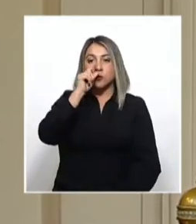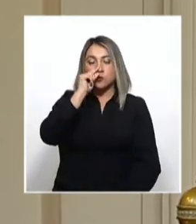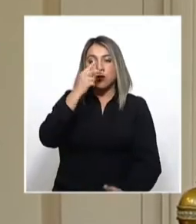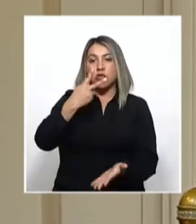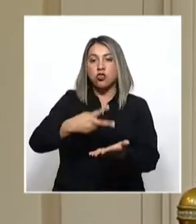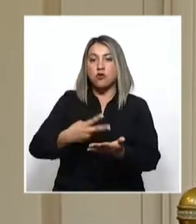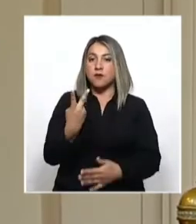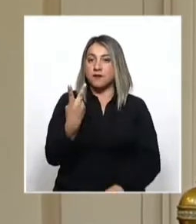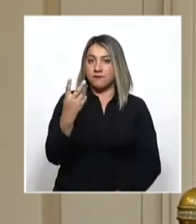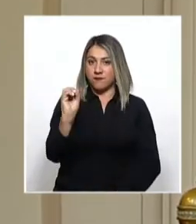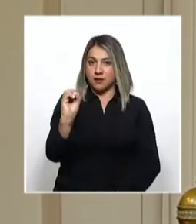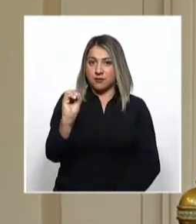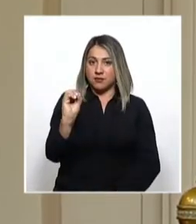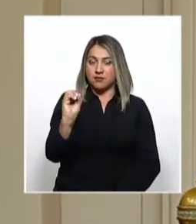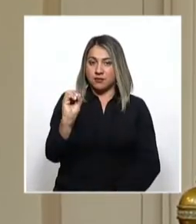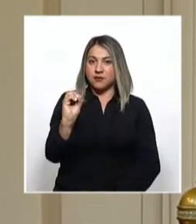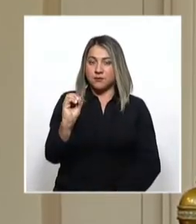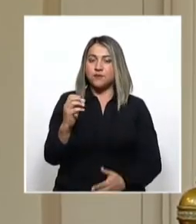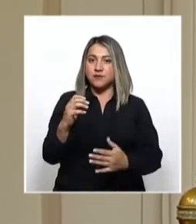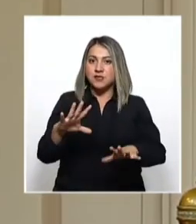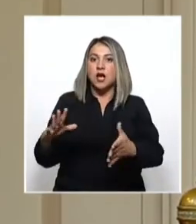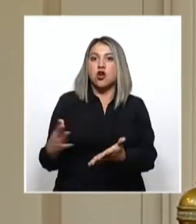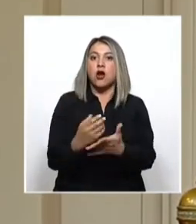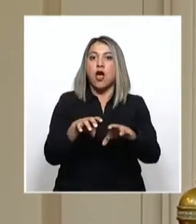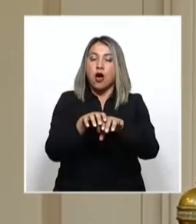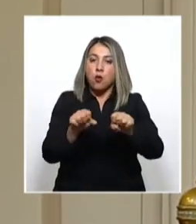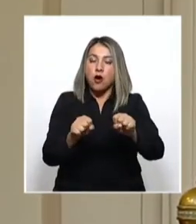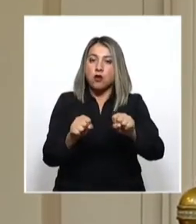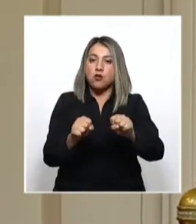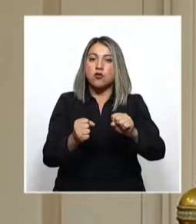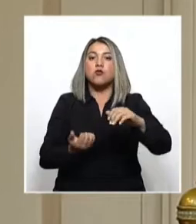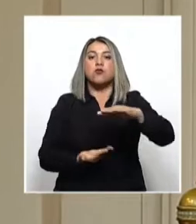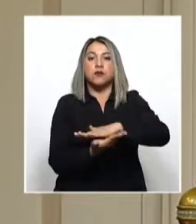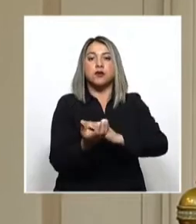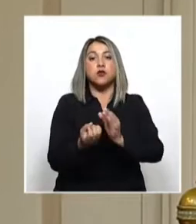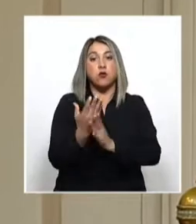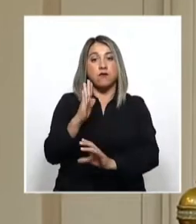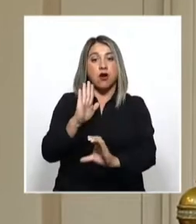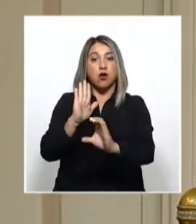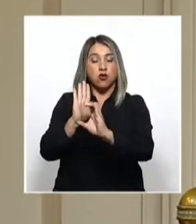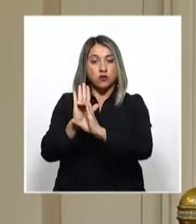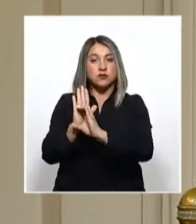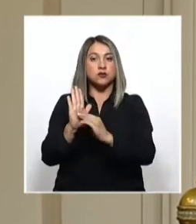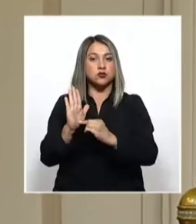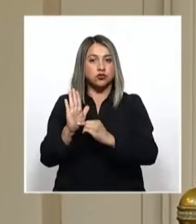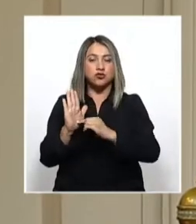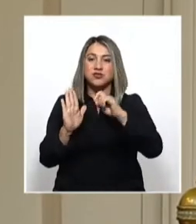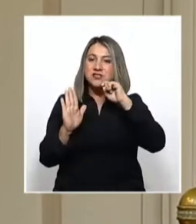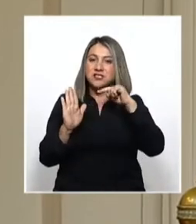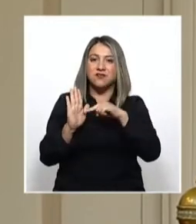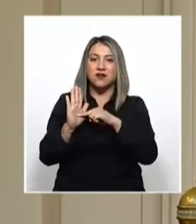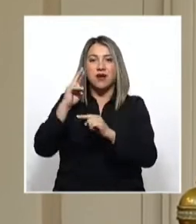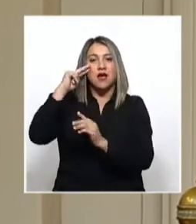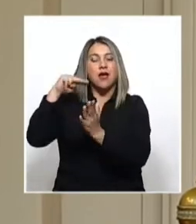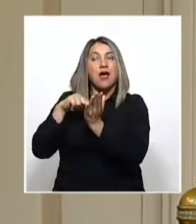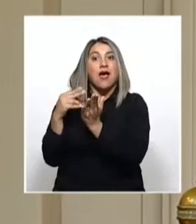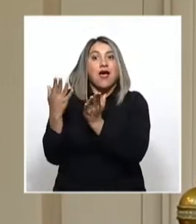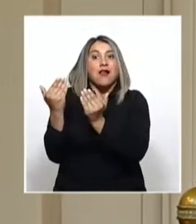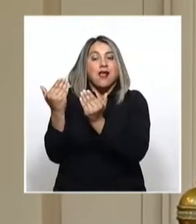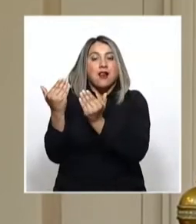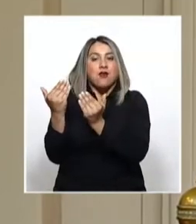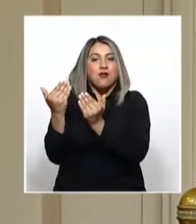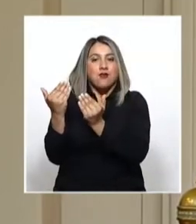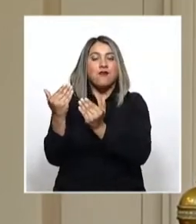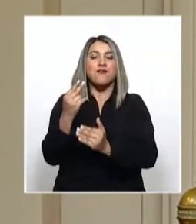ponerse de acuerdo en una propuesta de nueva constitución que refleje los anhelos y esperanzas por una vida